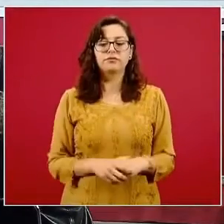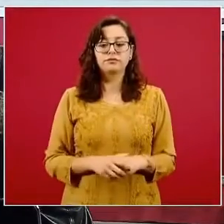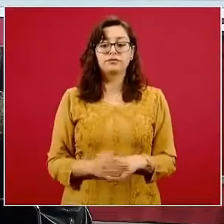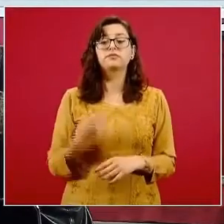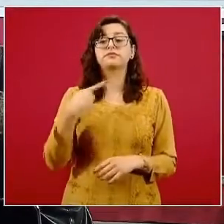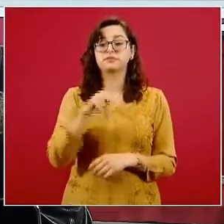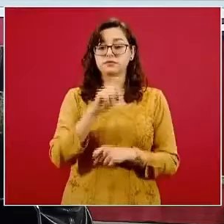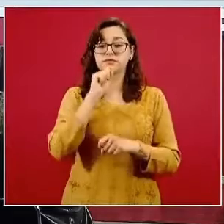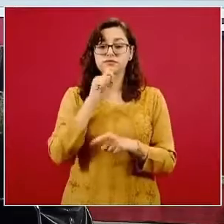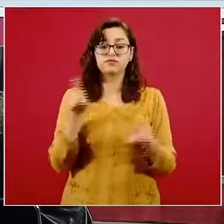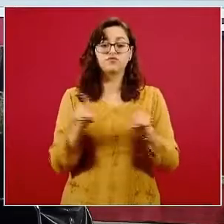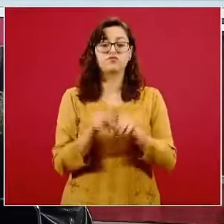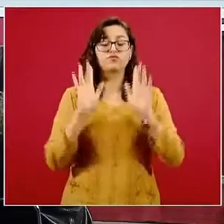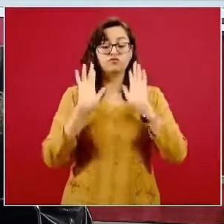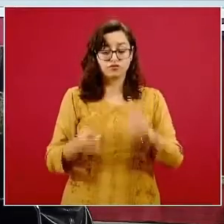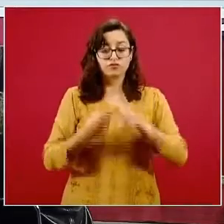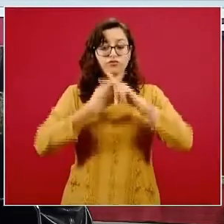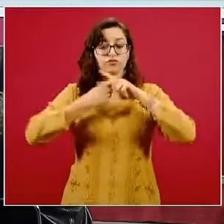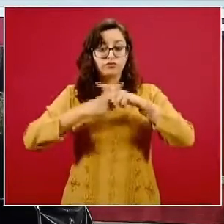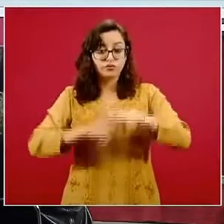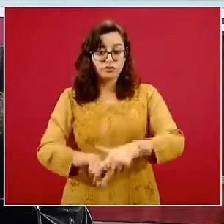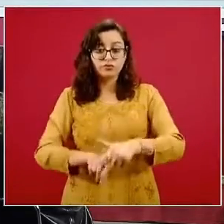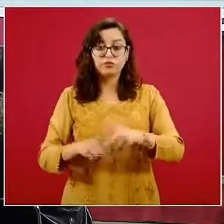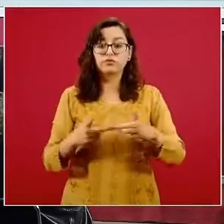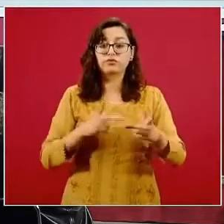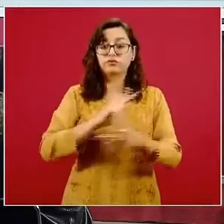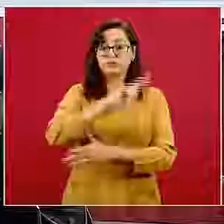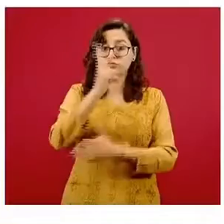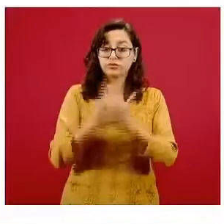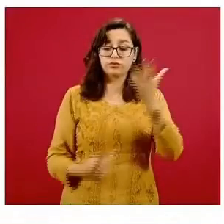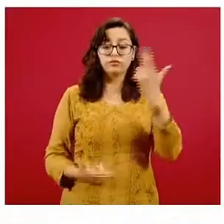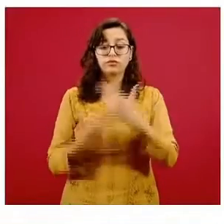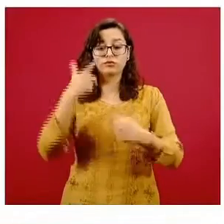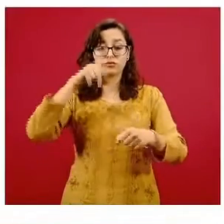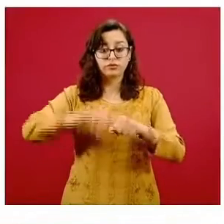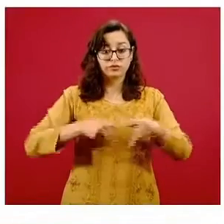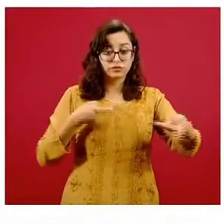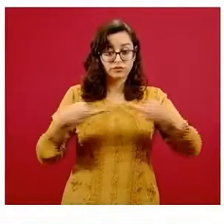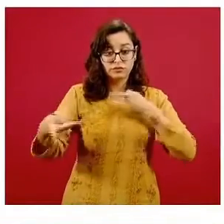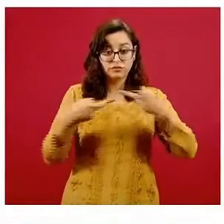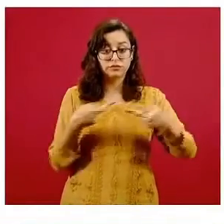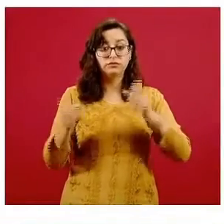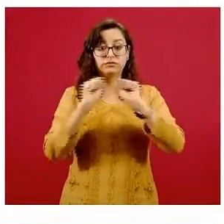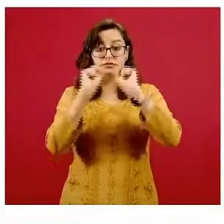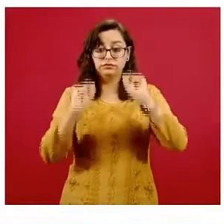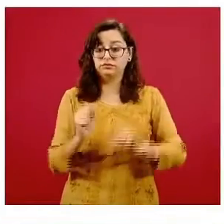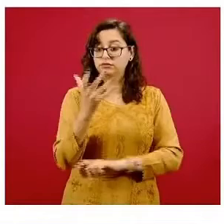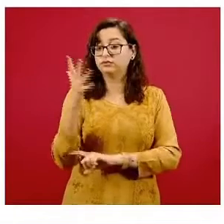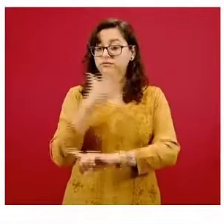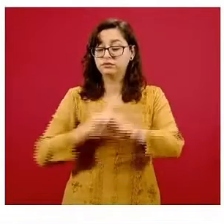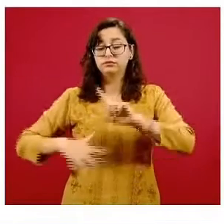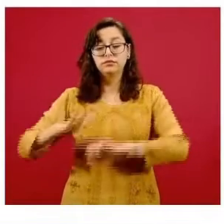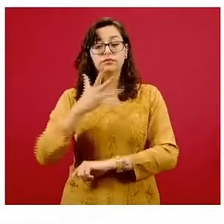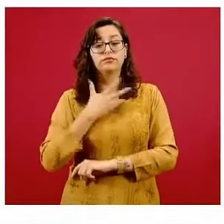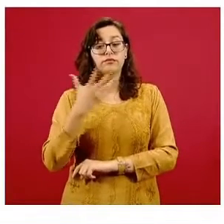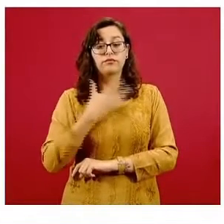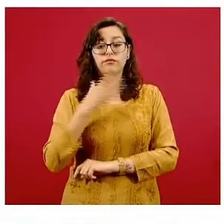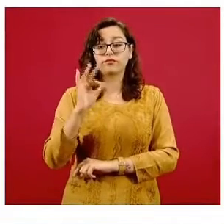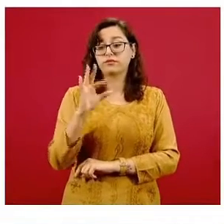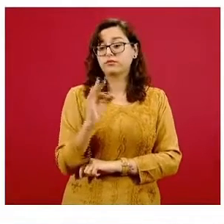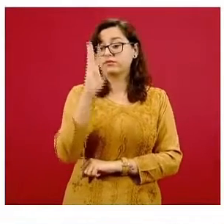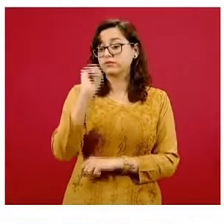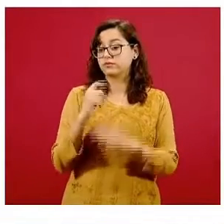a andar, por ejemplo, aquí en este Programa Nacional Estratégico de Sistemas Socioecológicos tenemos ya 49 proyectos